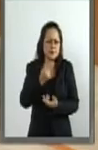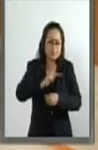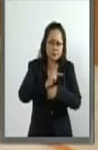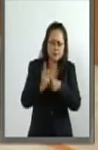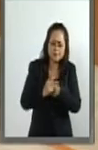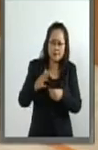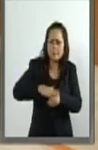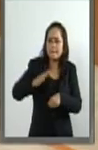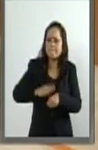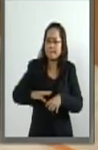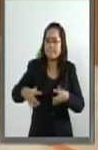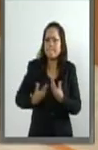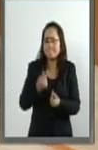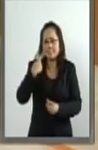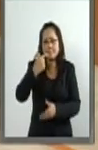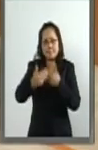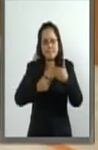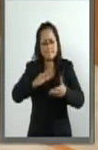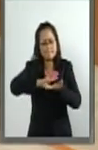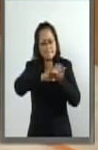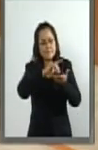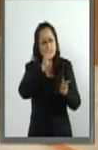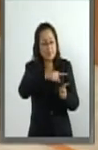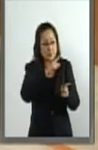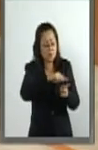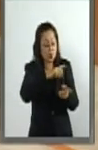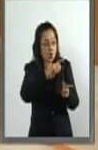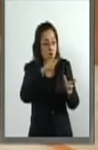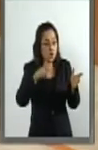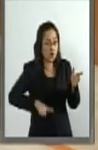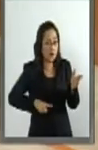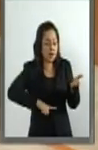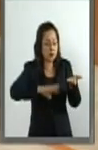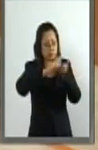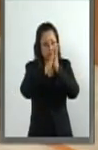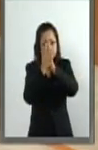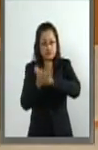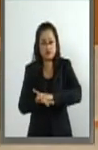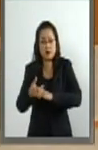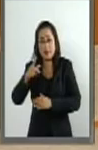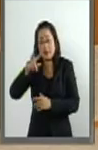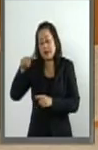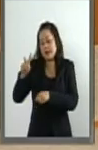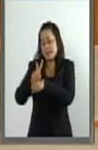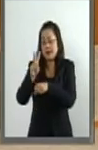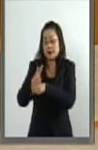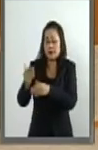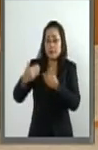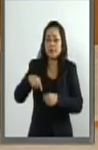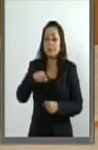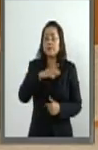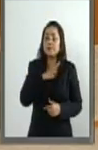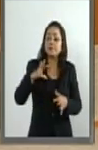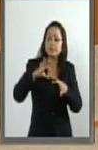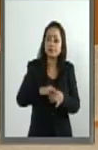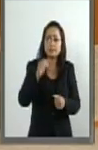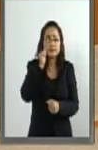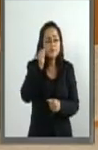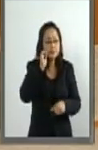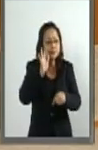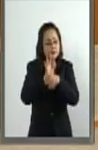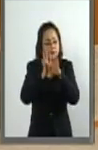realizan para los procesos de transición democrática del pueblo venezolano, privilegiando en todo